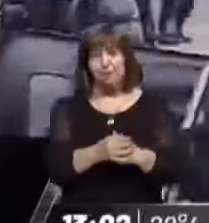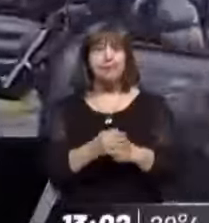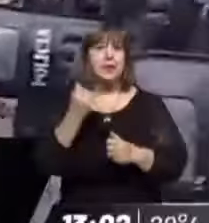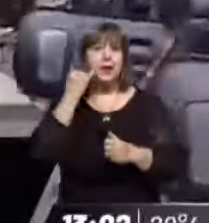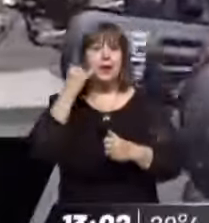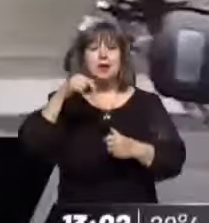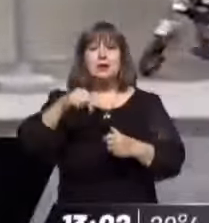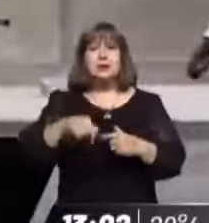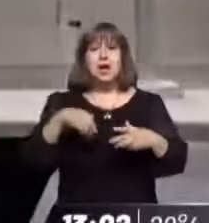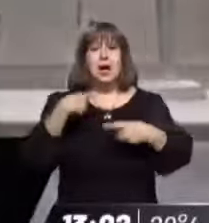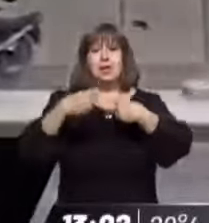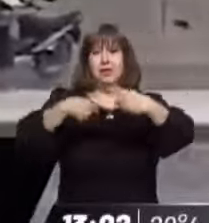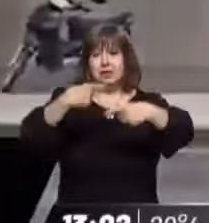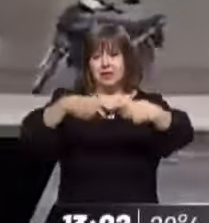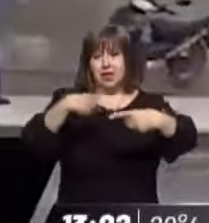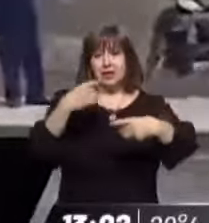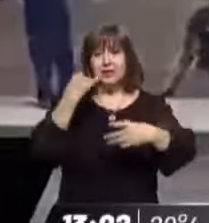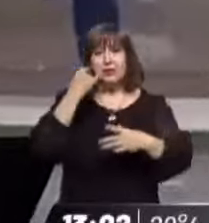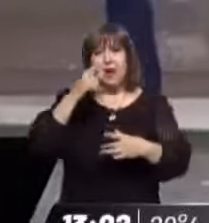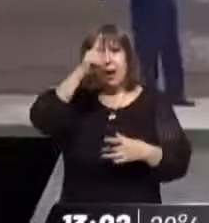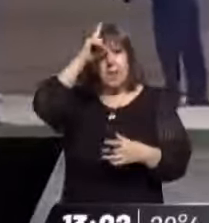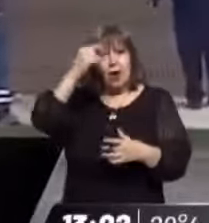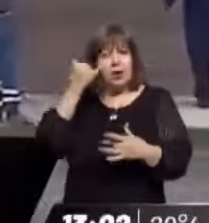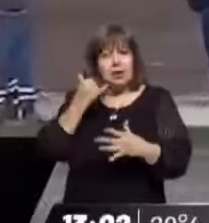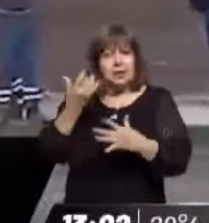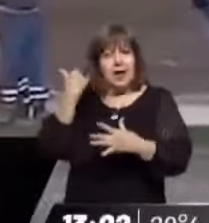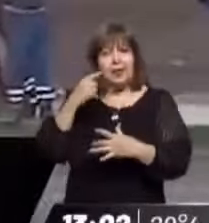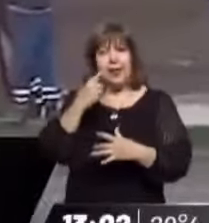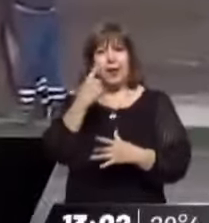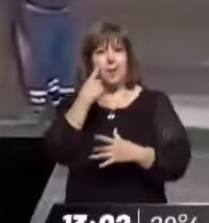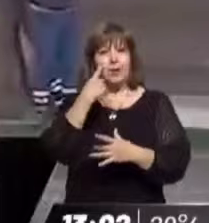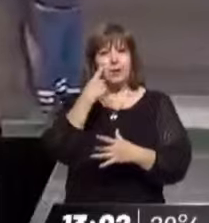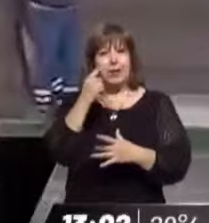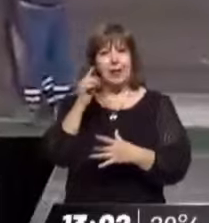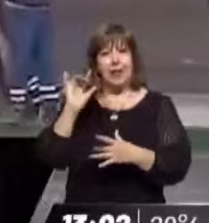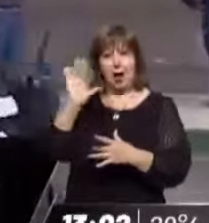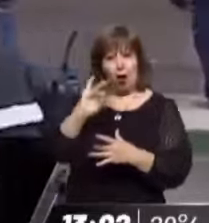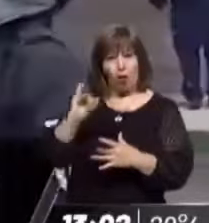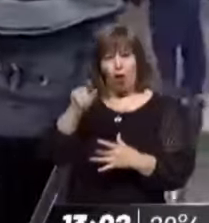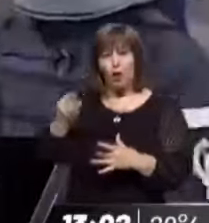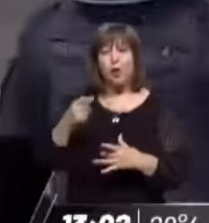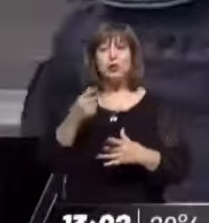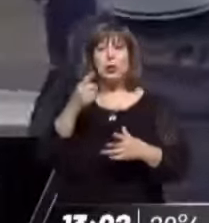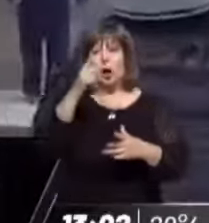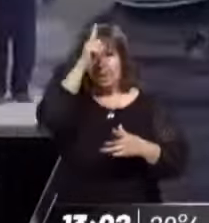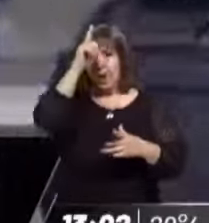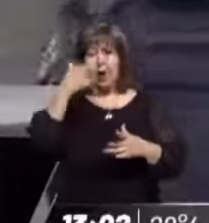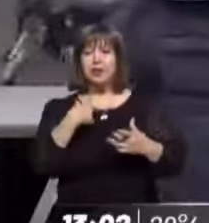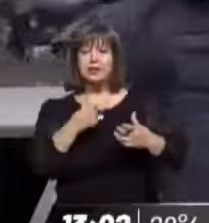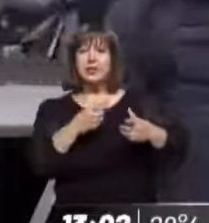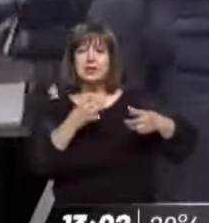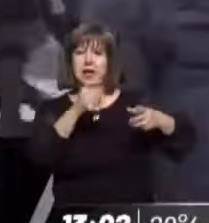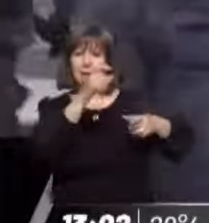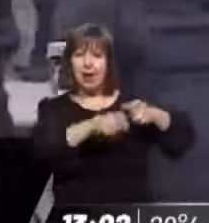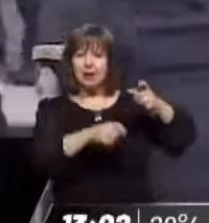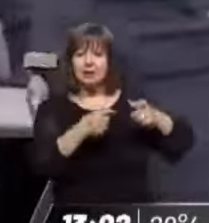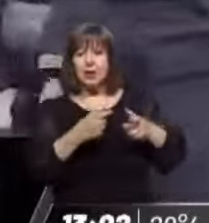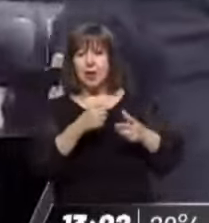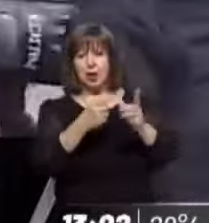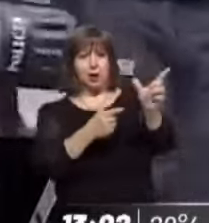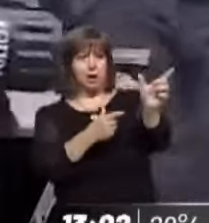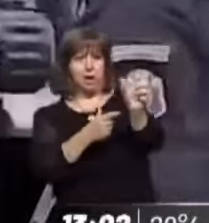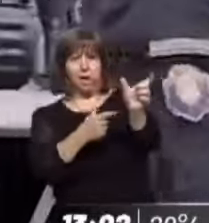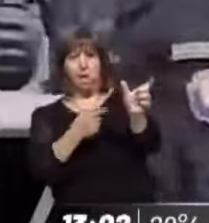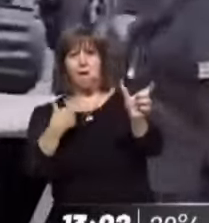avanza la investigación se pararon al policía que empujó al municipal en los disturbios de godic Cruz el gobernador Alfredo Cornejo solicitó a la inspección de seguridad